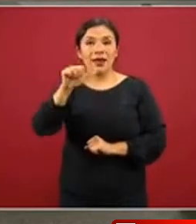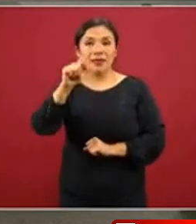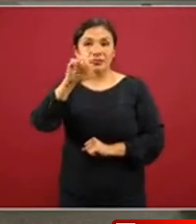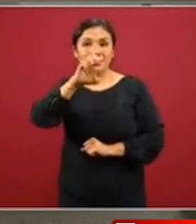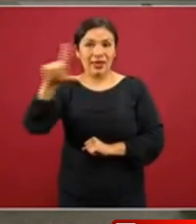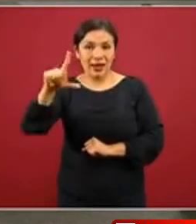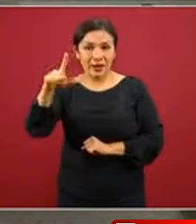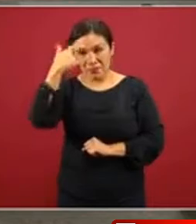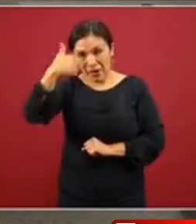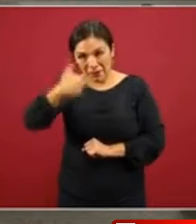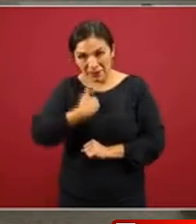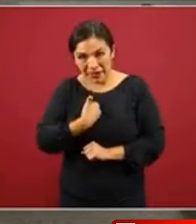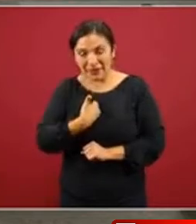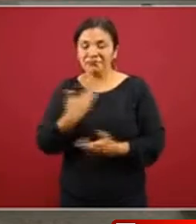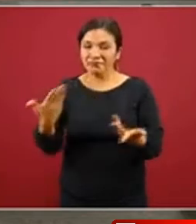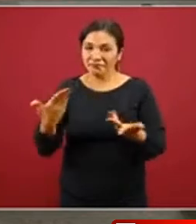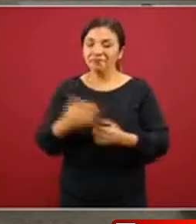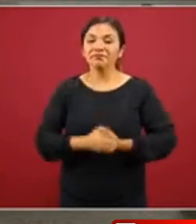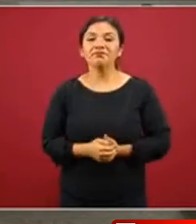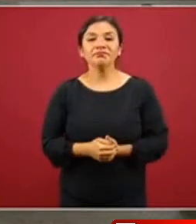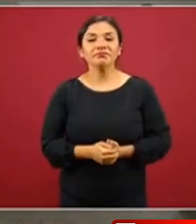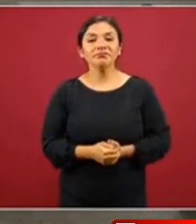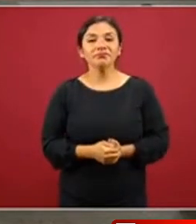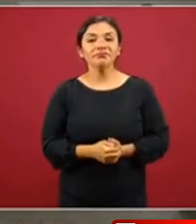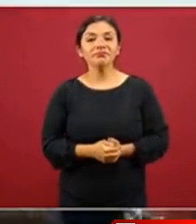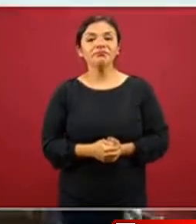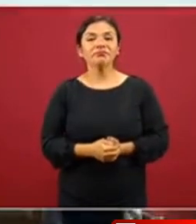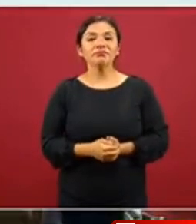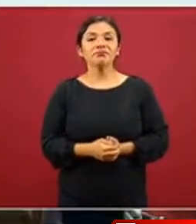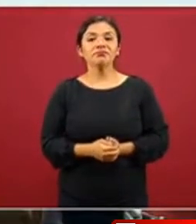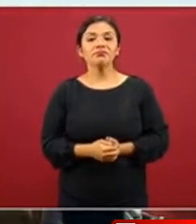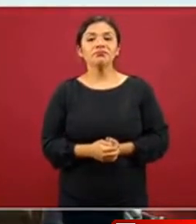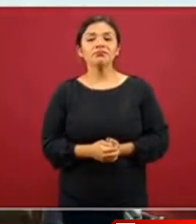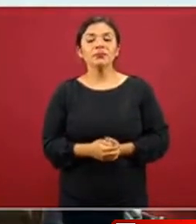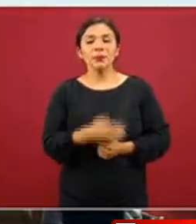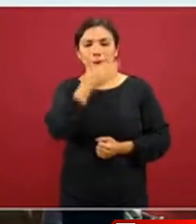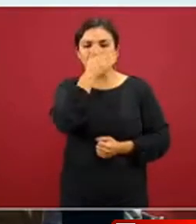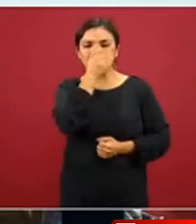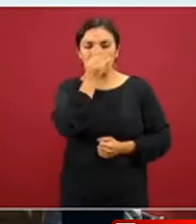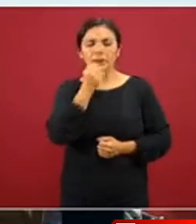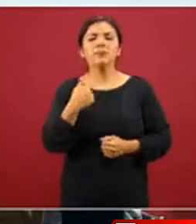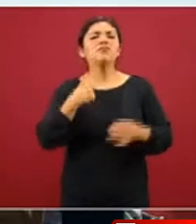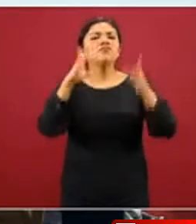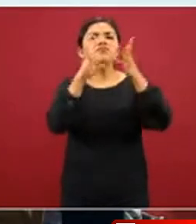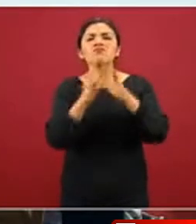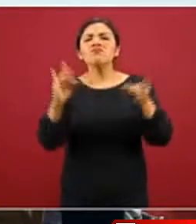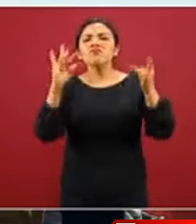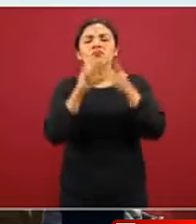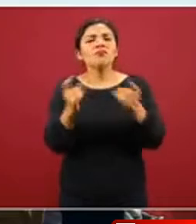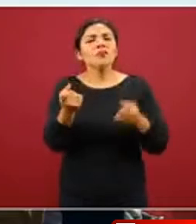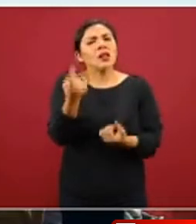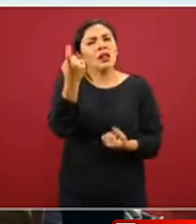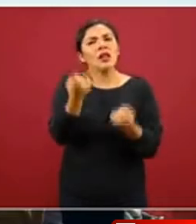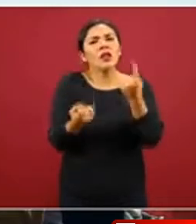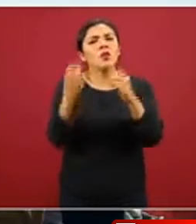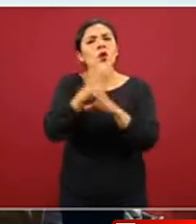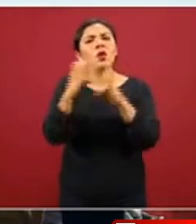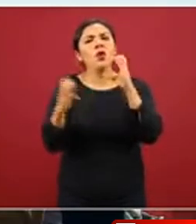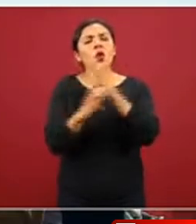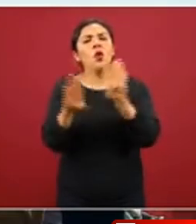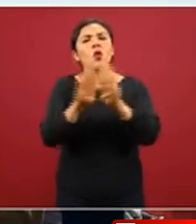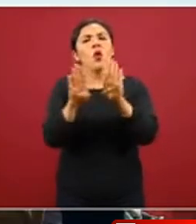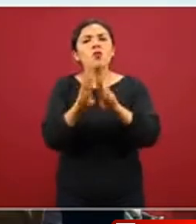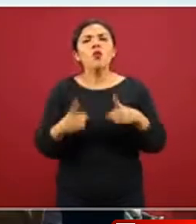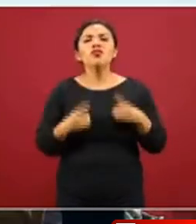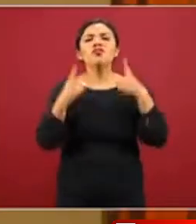una persona como yo. Y vamos a hablar algunos elementos que le dan un nivel de